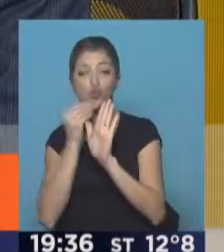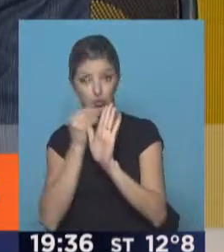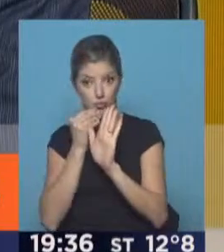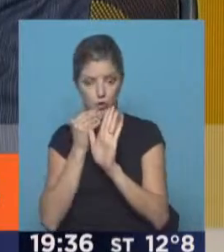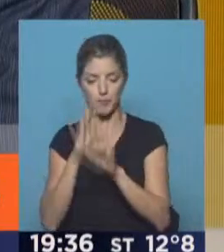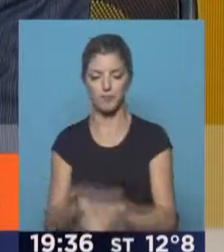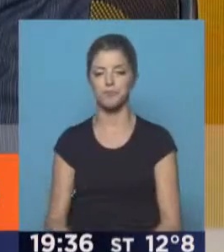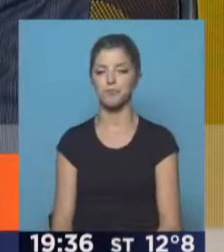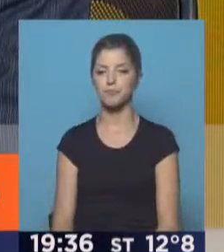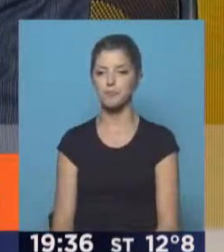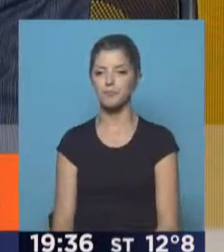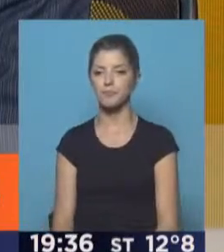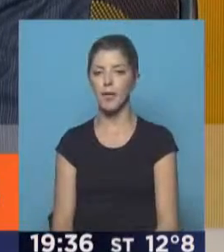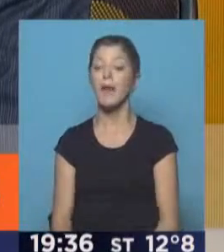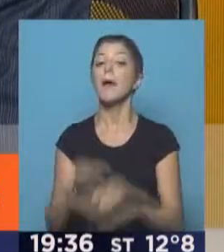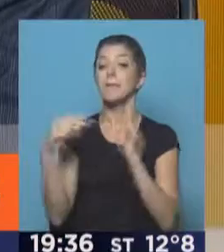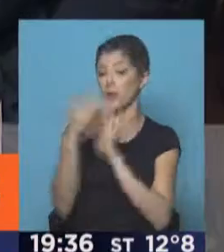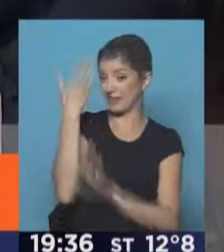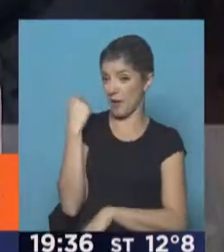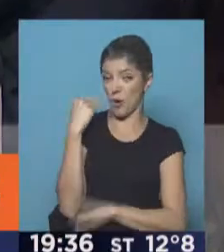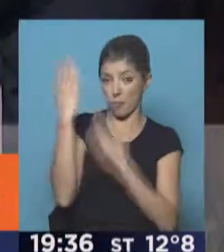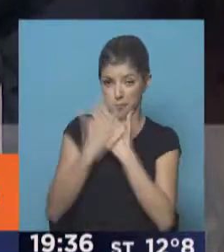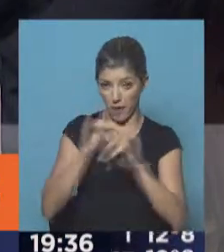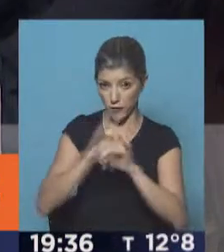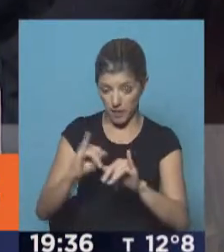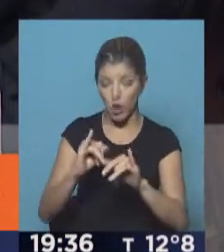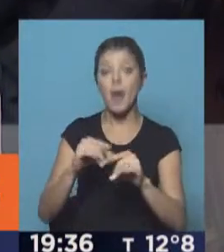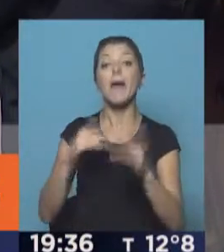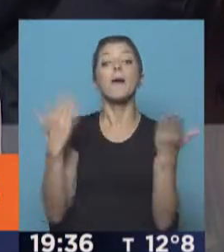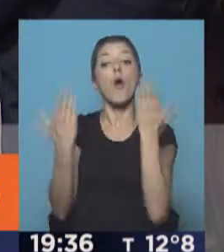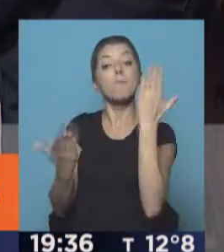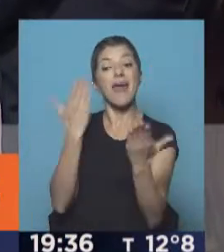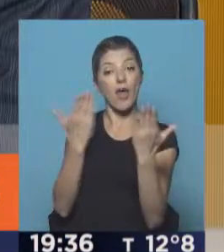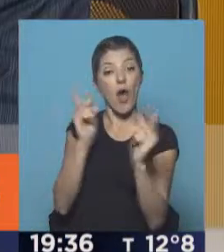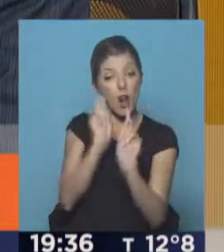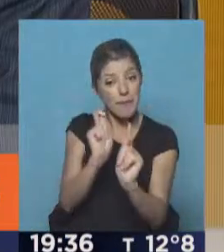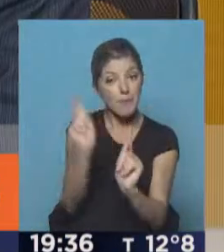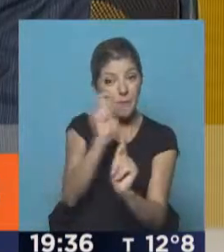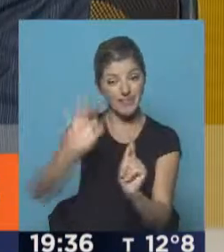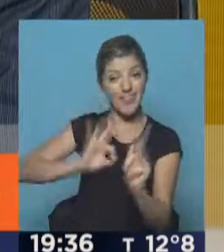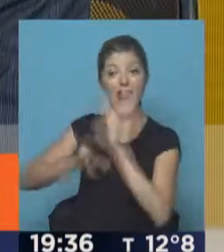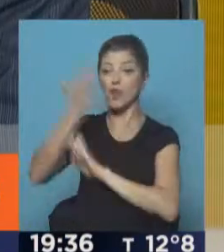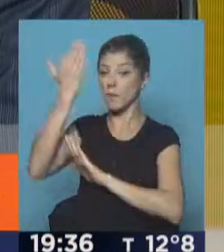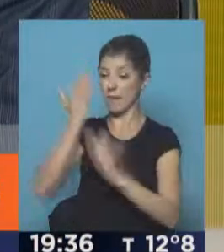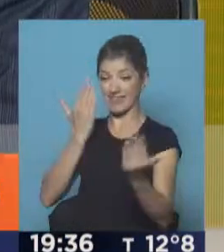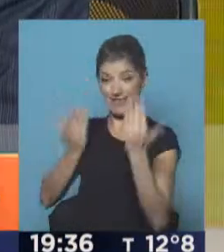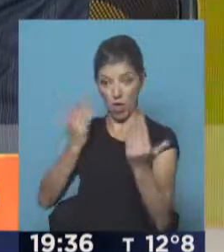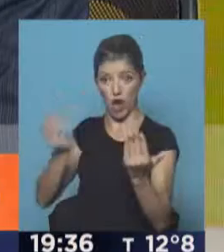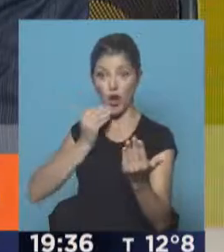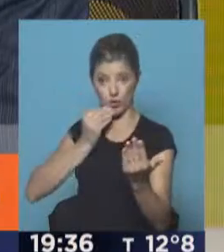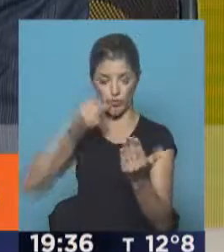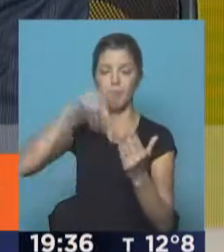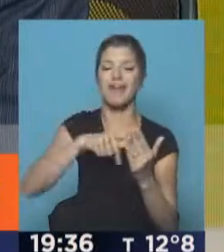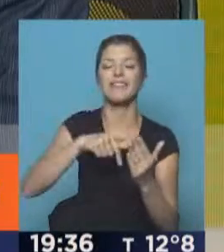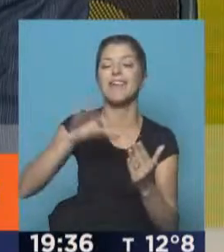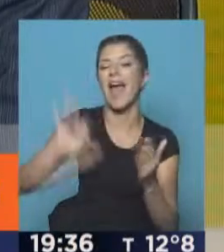en relación, anunciaron ahí Peña y Aranguren, al bimestre del consumo, digamos, de ese mismo consumo el año pasado, porque este año se disparó el consumo porque hubo